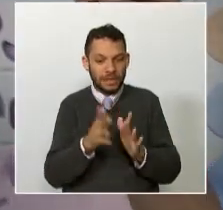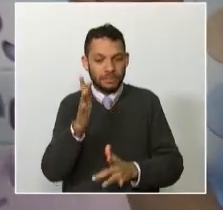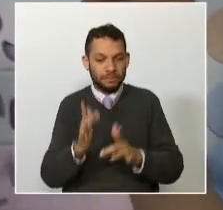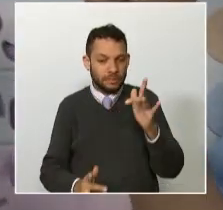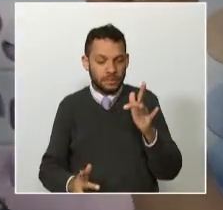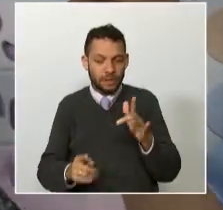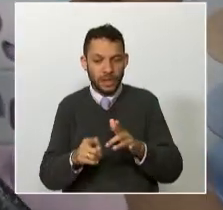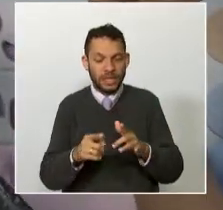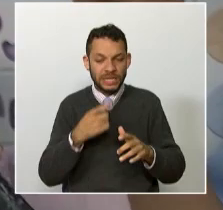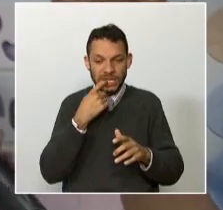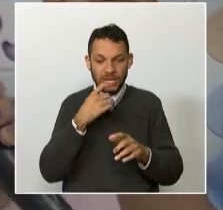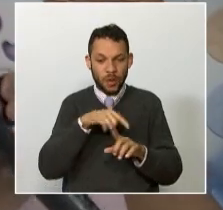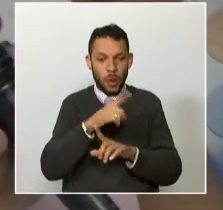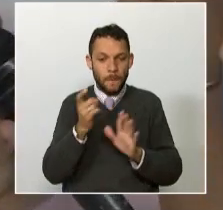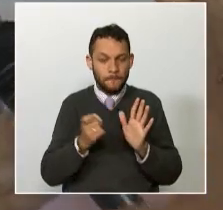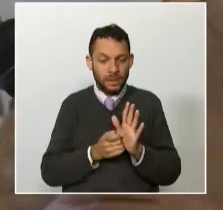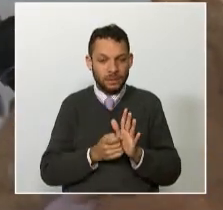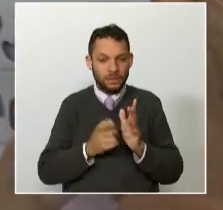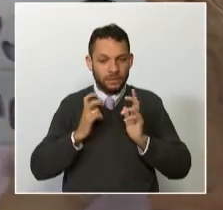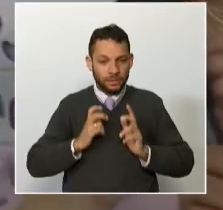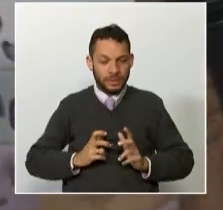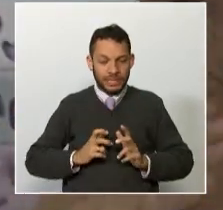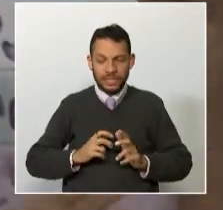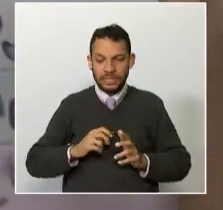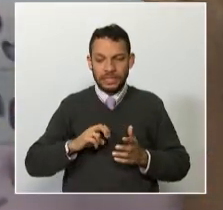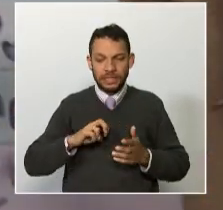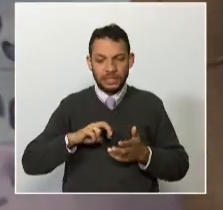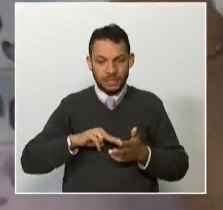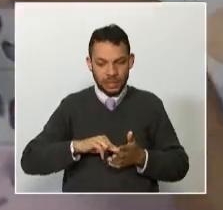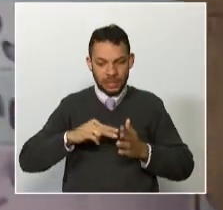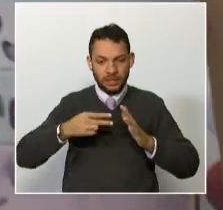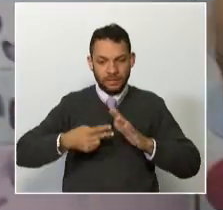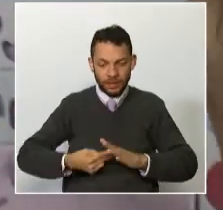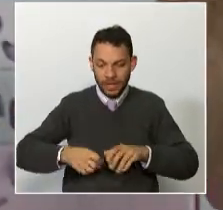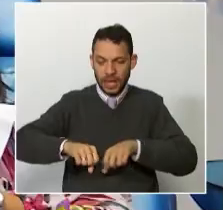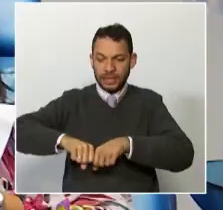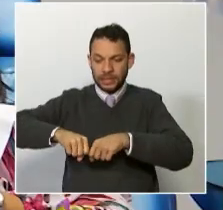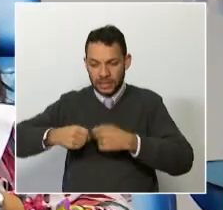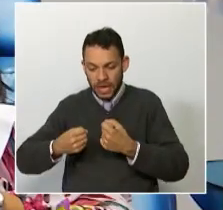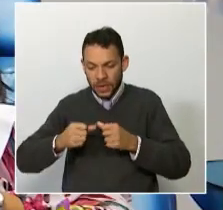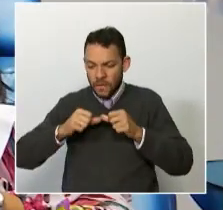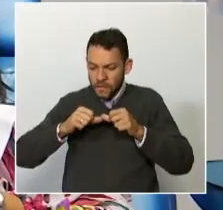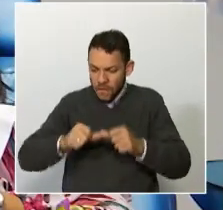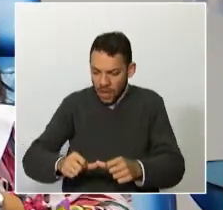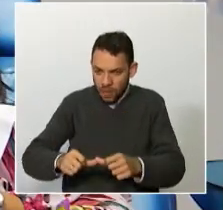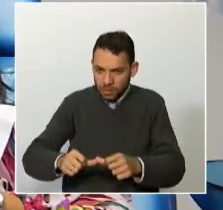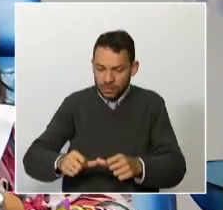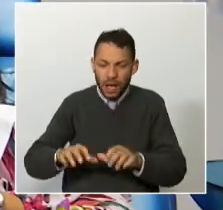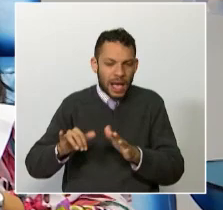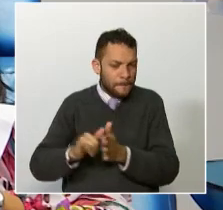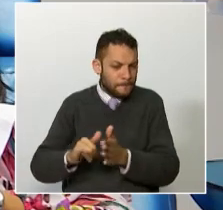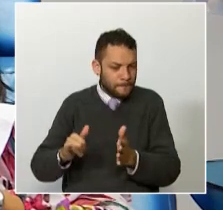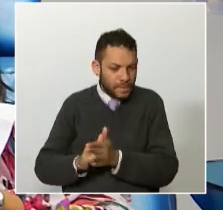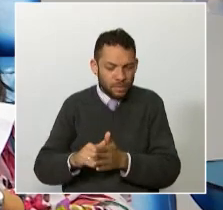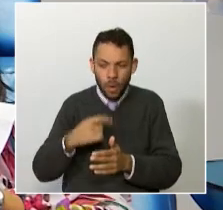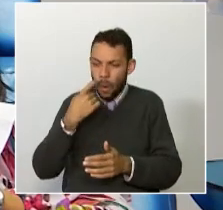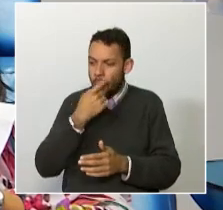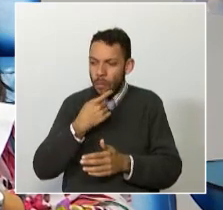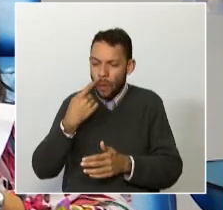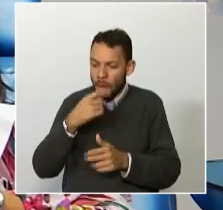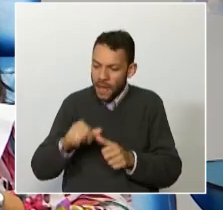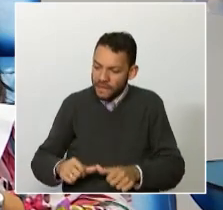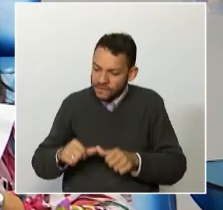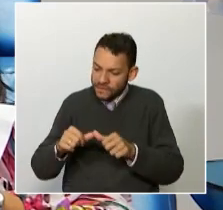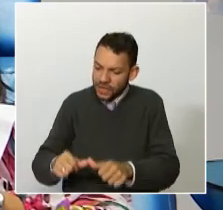una de estas zonas. Es una irritación constante local en un sitio determinado. Ya en la boca estamos hablando de